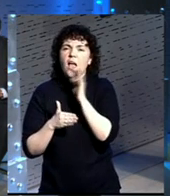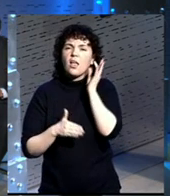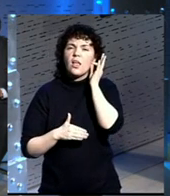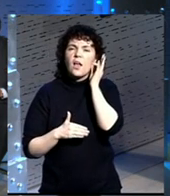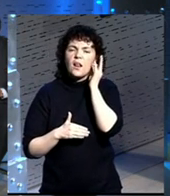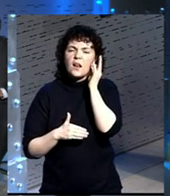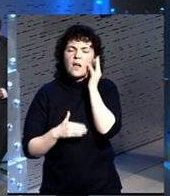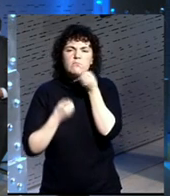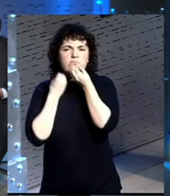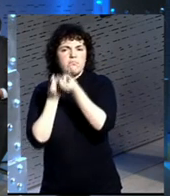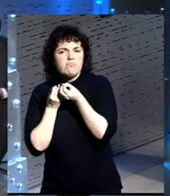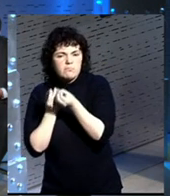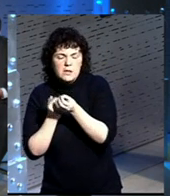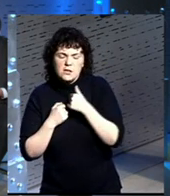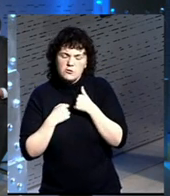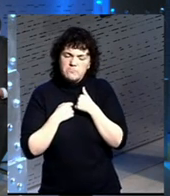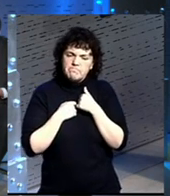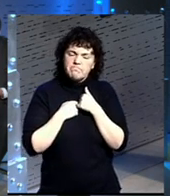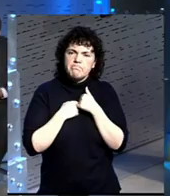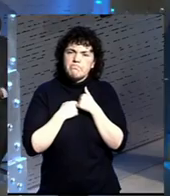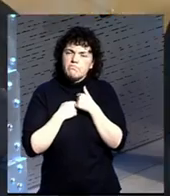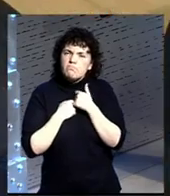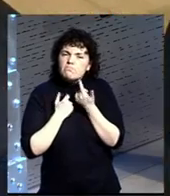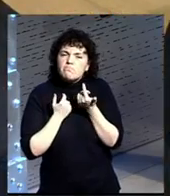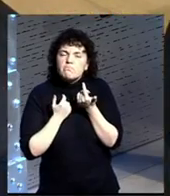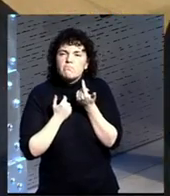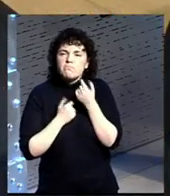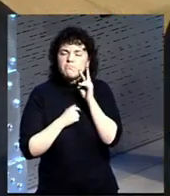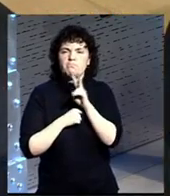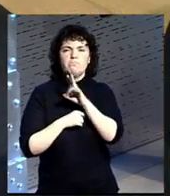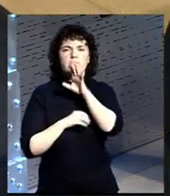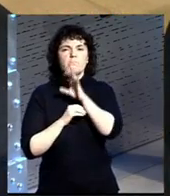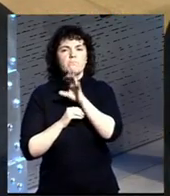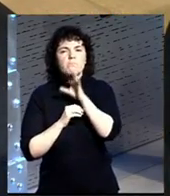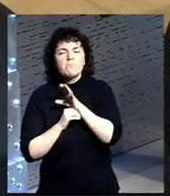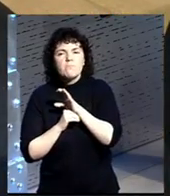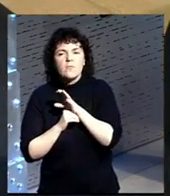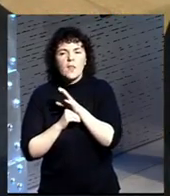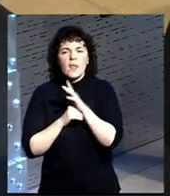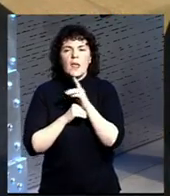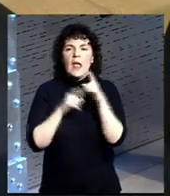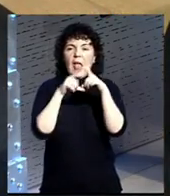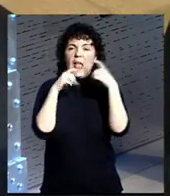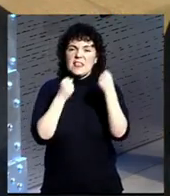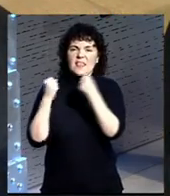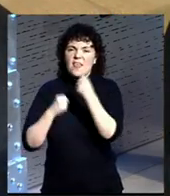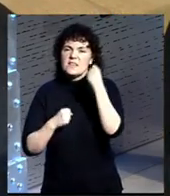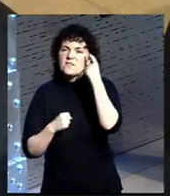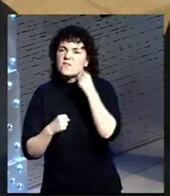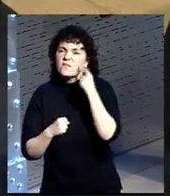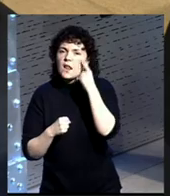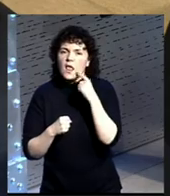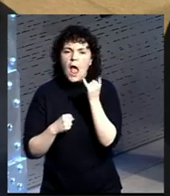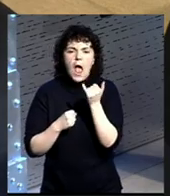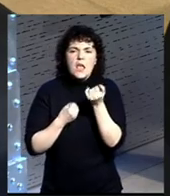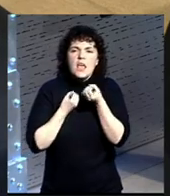un comentario. A mí me llama mucho la atención cómo las entidades financieras tienen una cantidad brutal